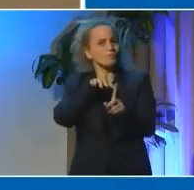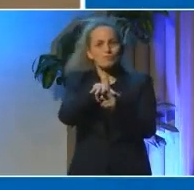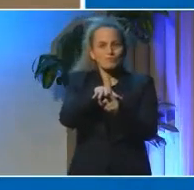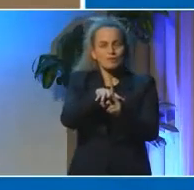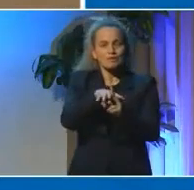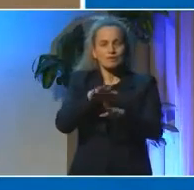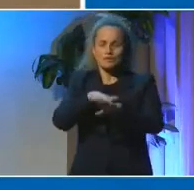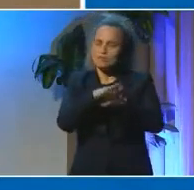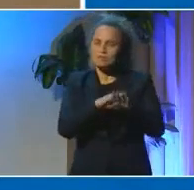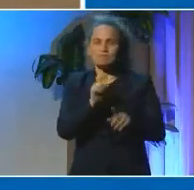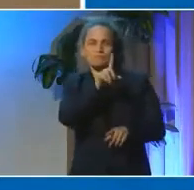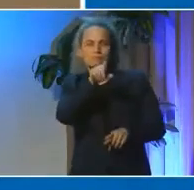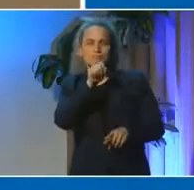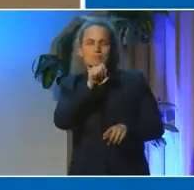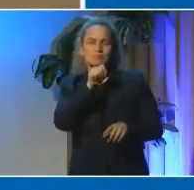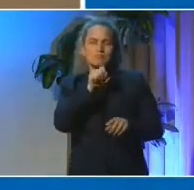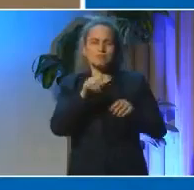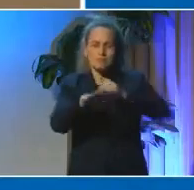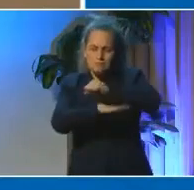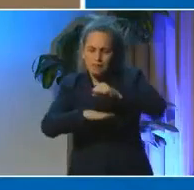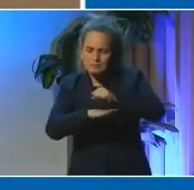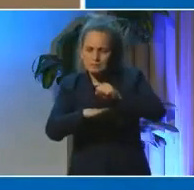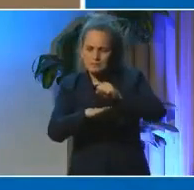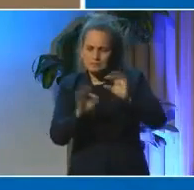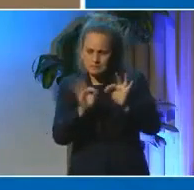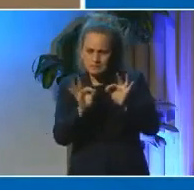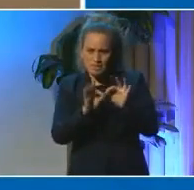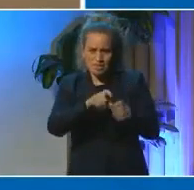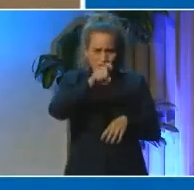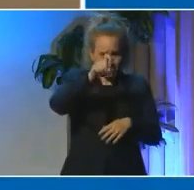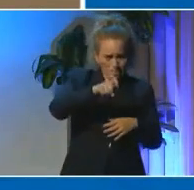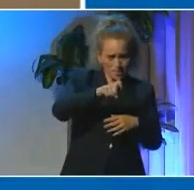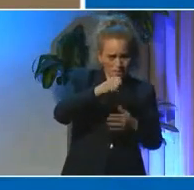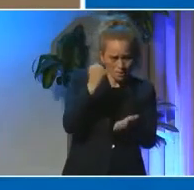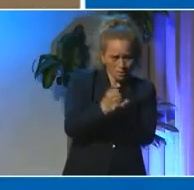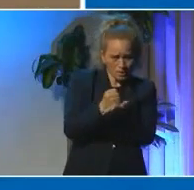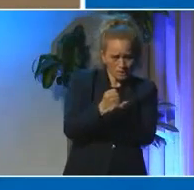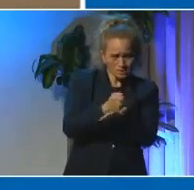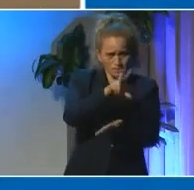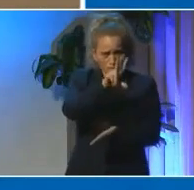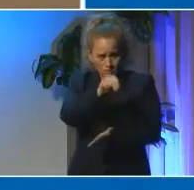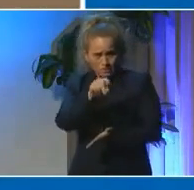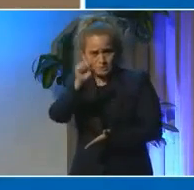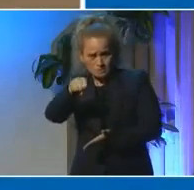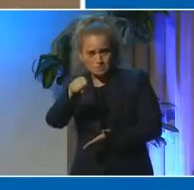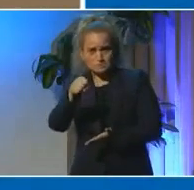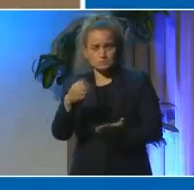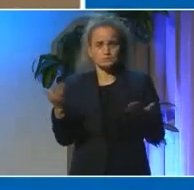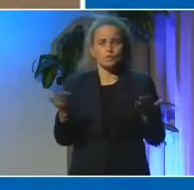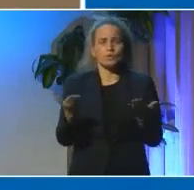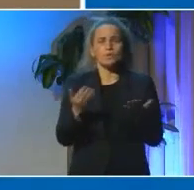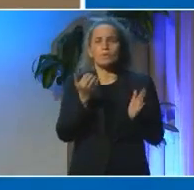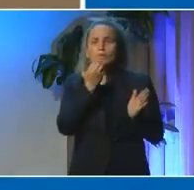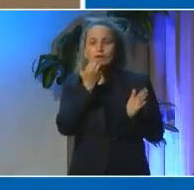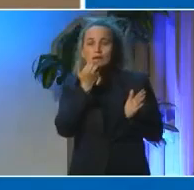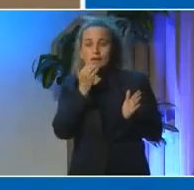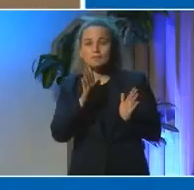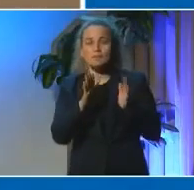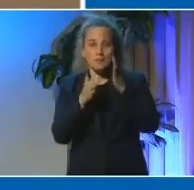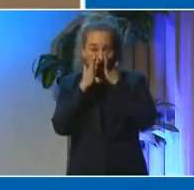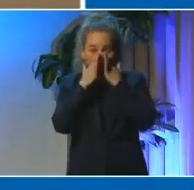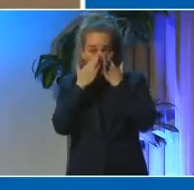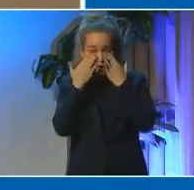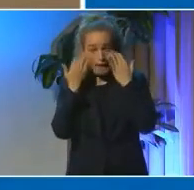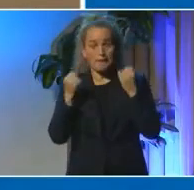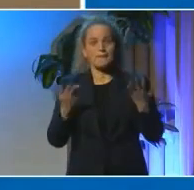preguntas básicas sencillas necesitamos ese empaque sí o no O cómo veía un las metas de también de ustedes de